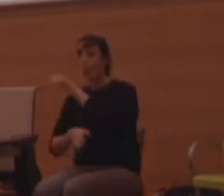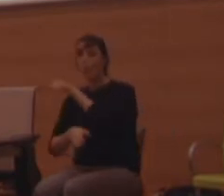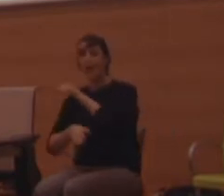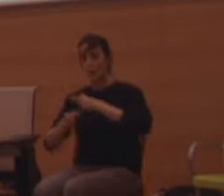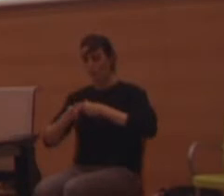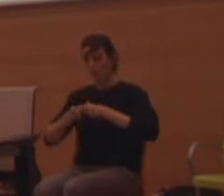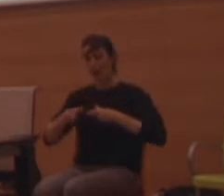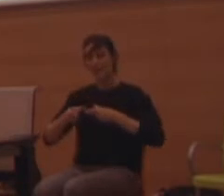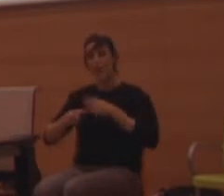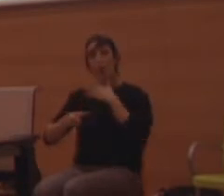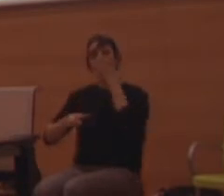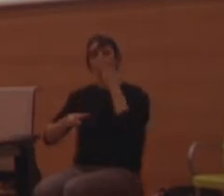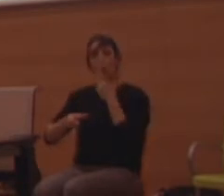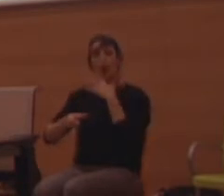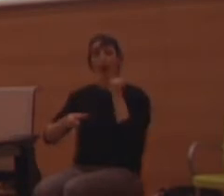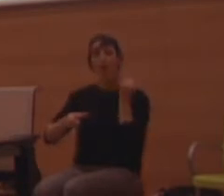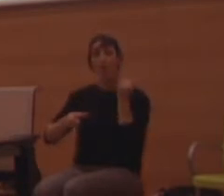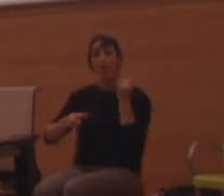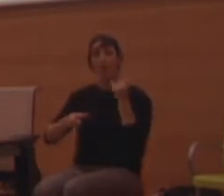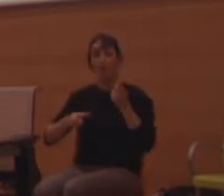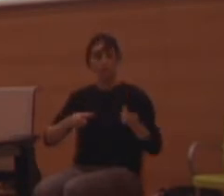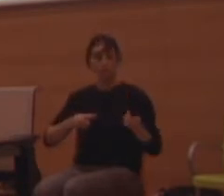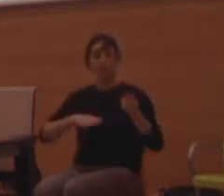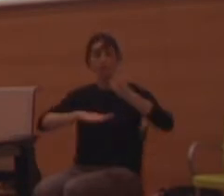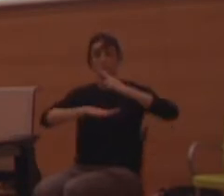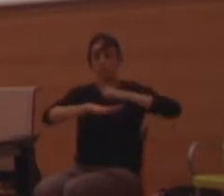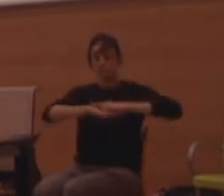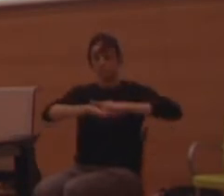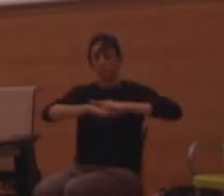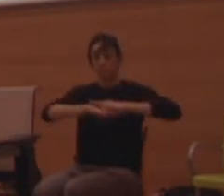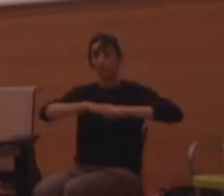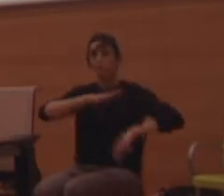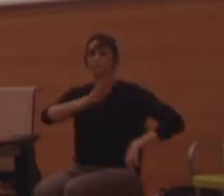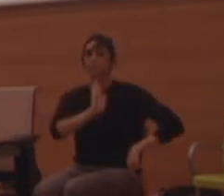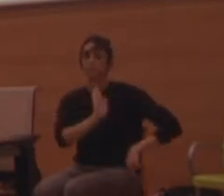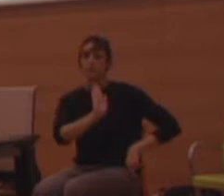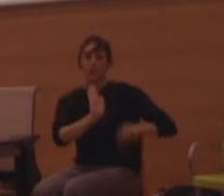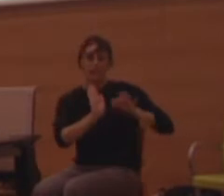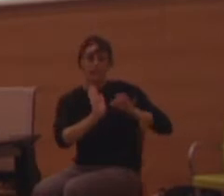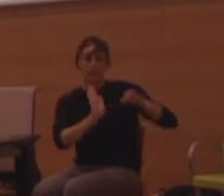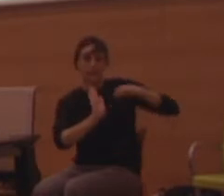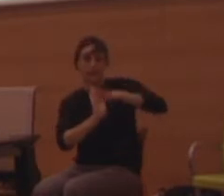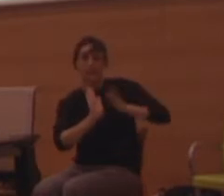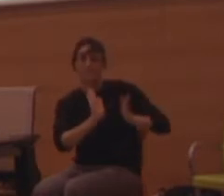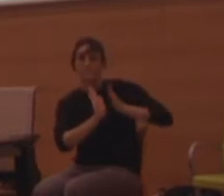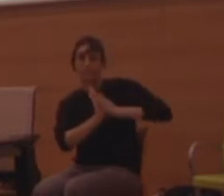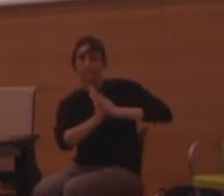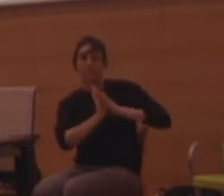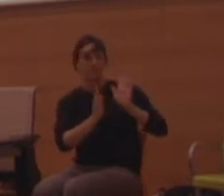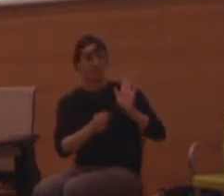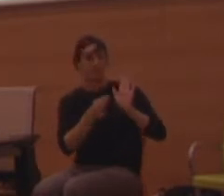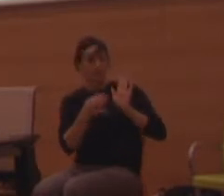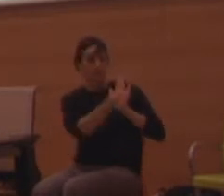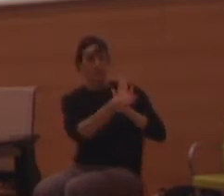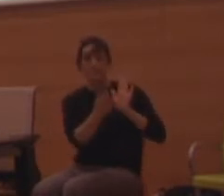color azul. Tenemos al paciente tumbado en la camilla, pegamos ese parche en uno y otro pie, esperamos